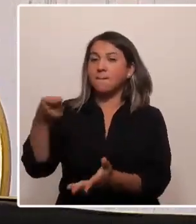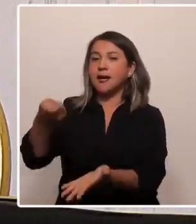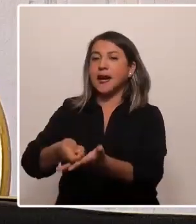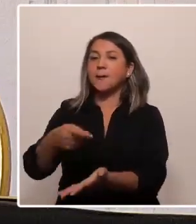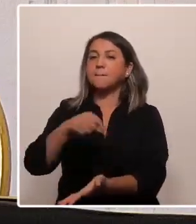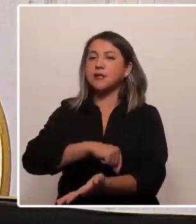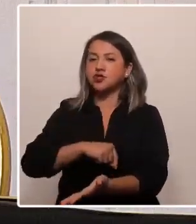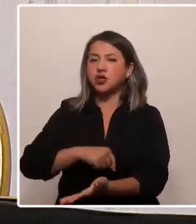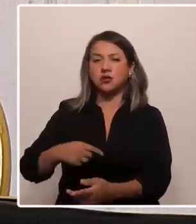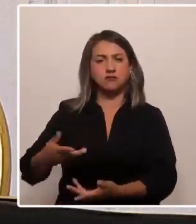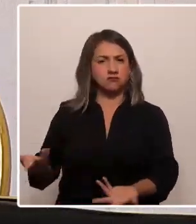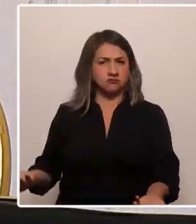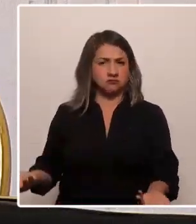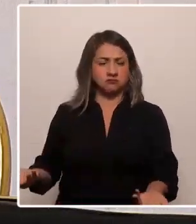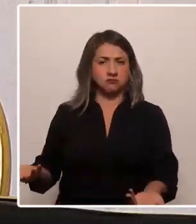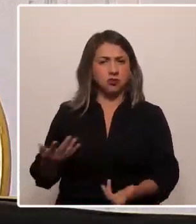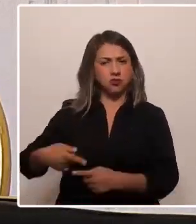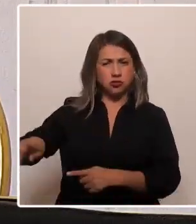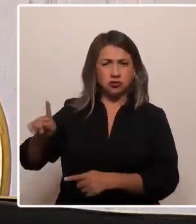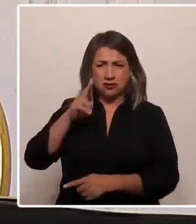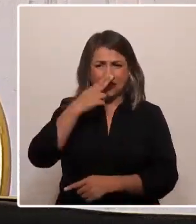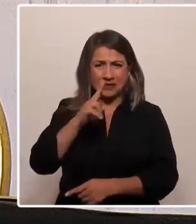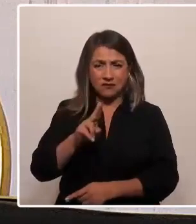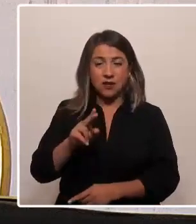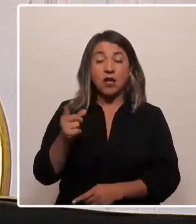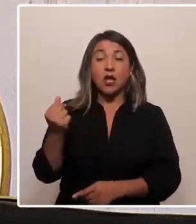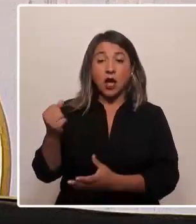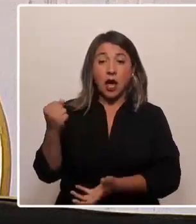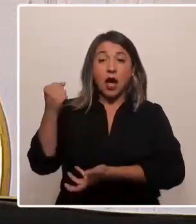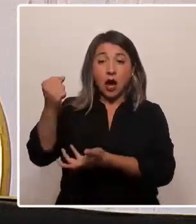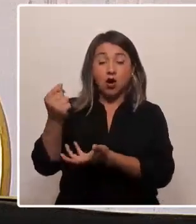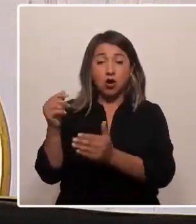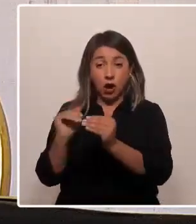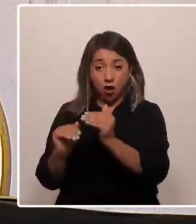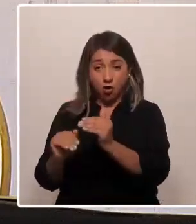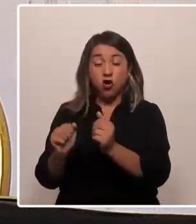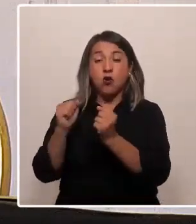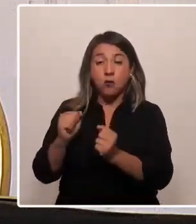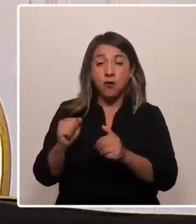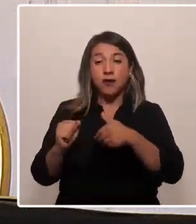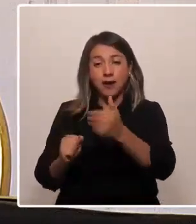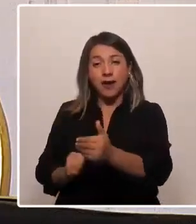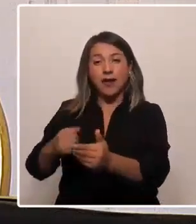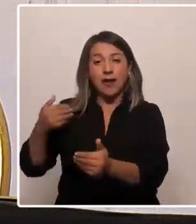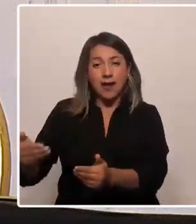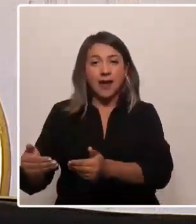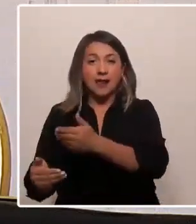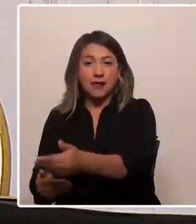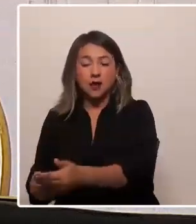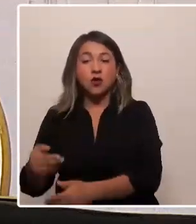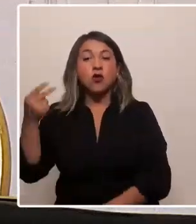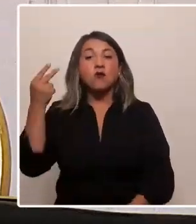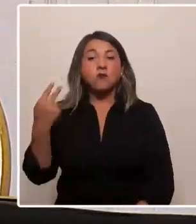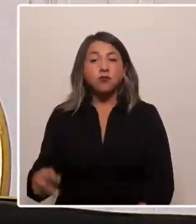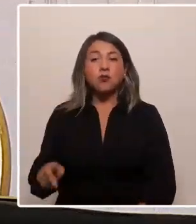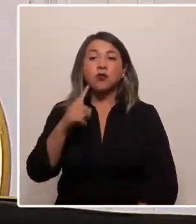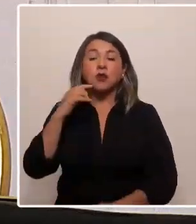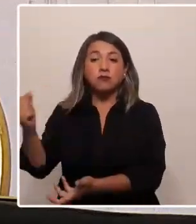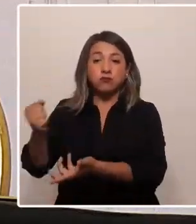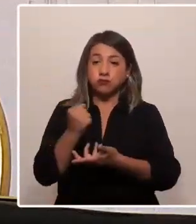ajenas. Que sus ahorros puedan heredarlos, como podría ser propio un bien que no puede quedar en manos de la